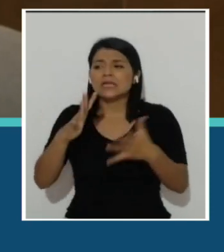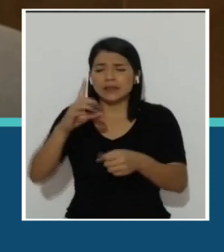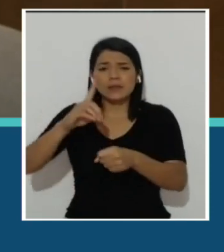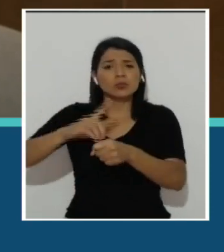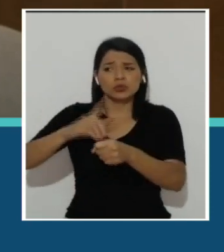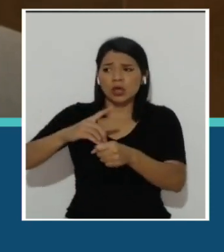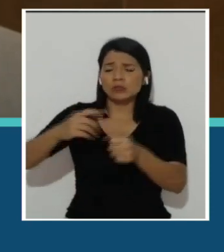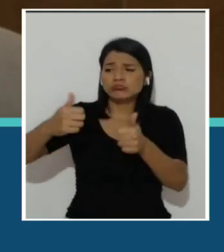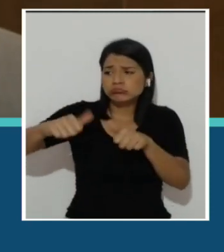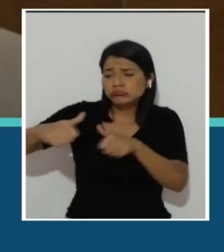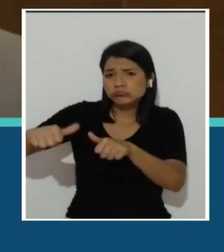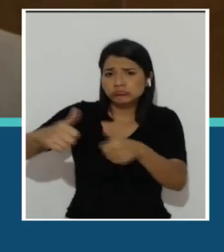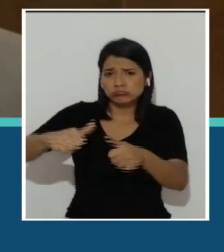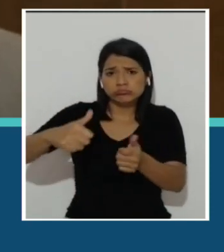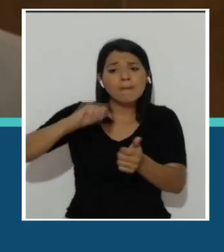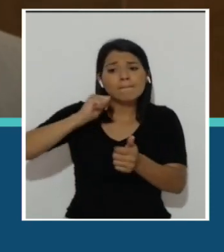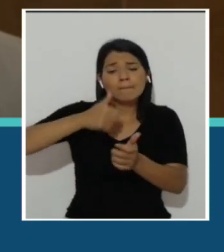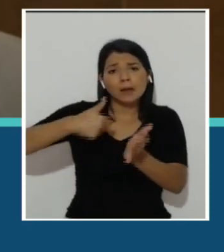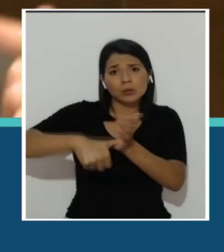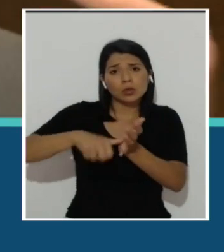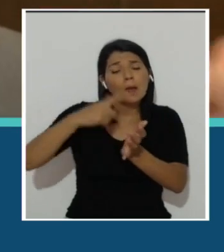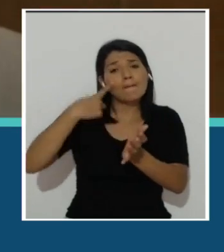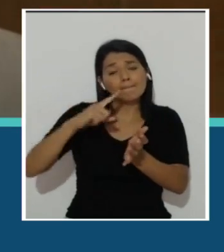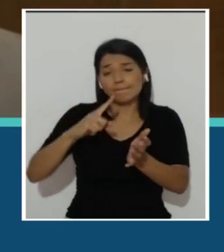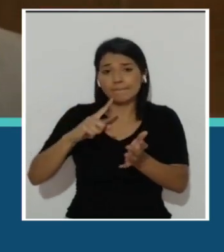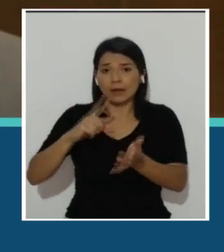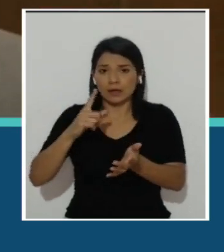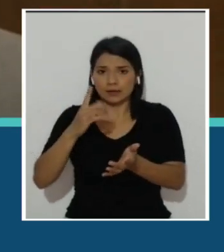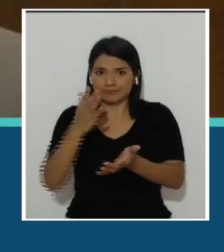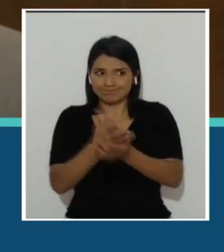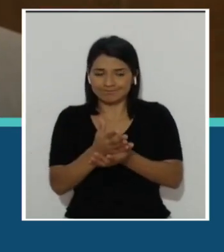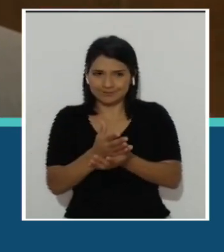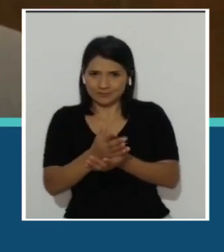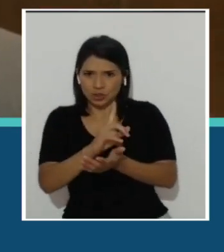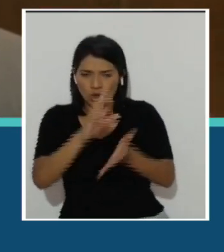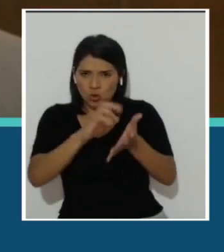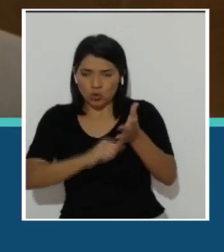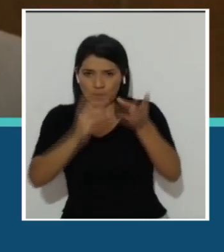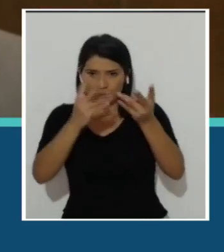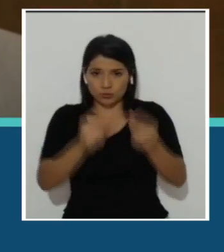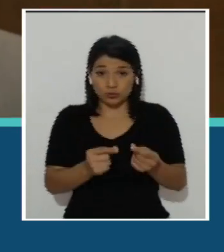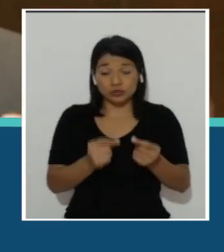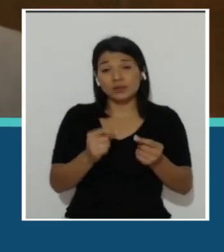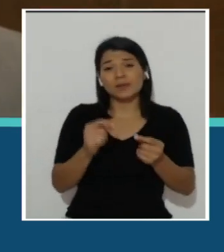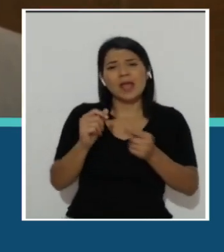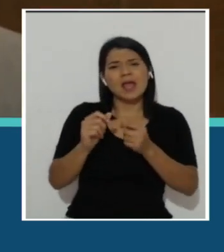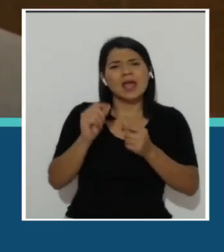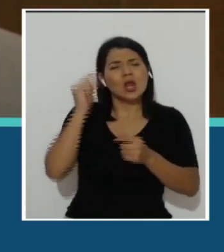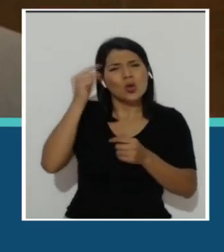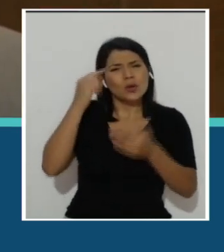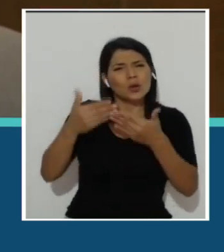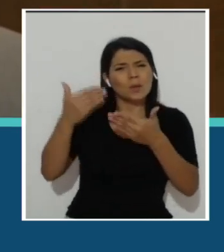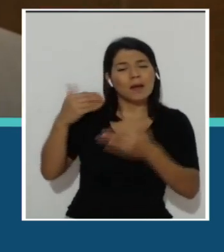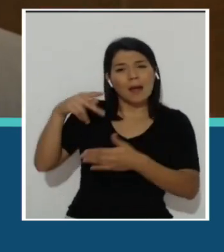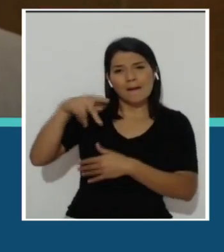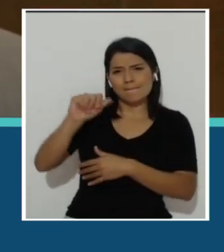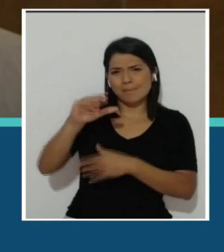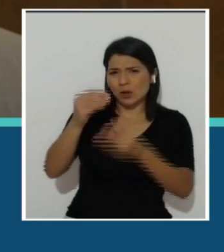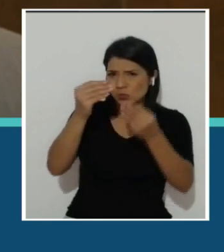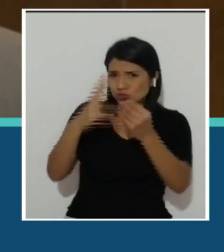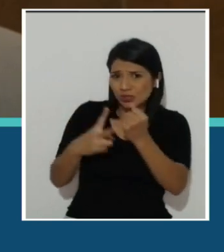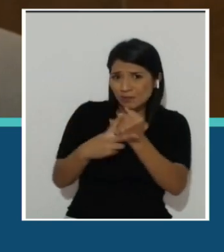que viene a sumarse a otros que se han venido haciendo en el pasado. Durante la administración pasada del gobierno del PAC, en varias ocasiones le pegaron tijeretazo a los recursos para